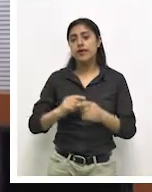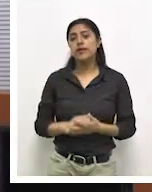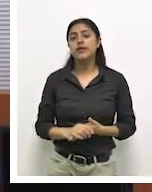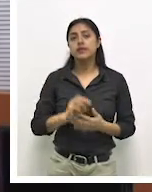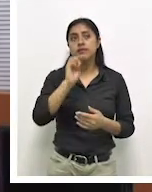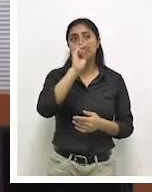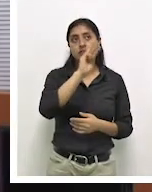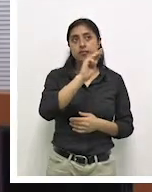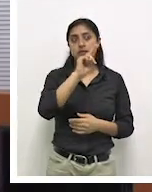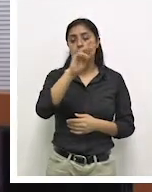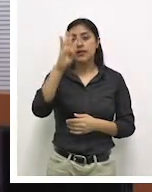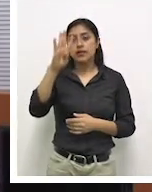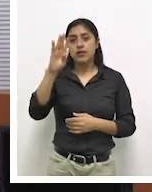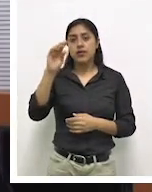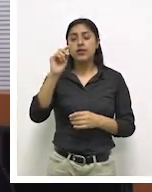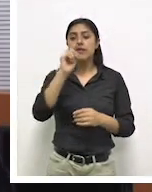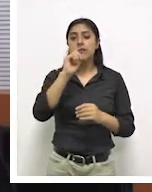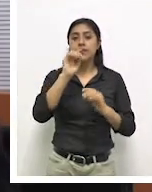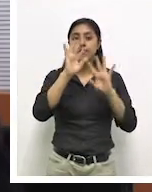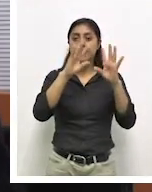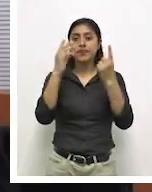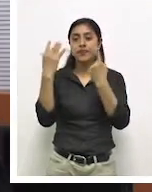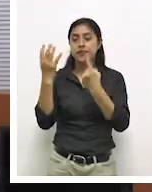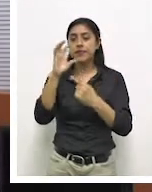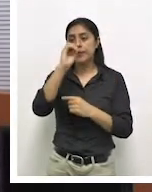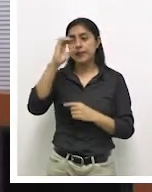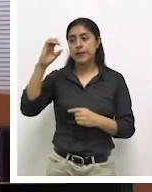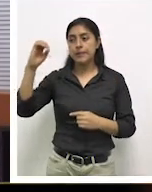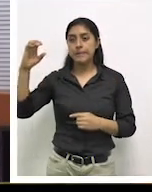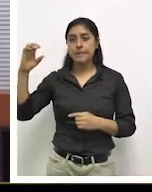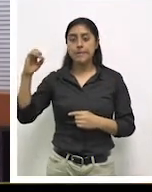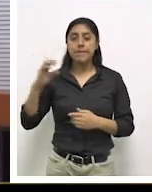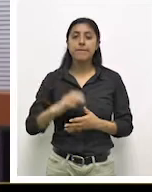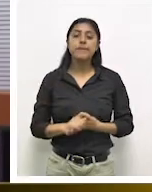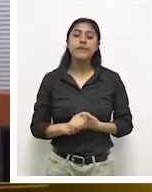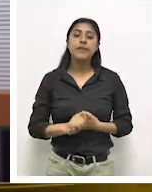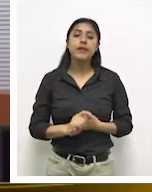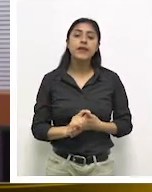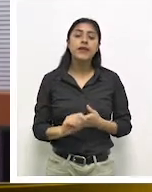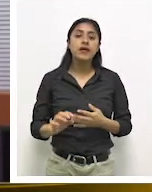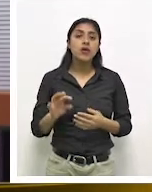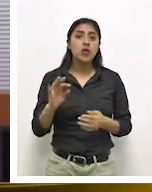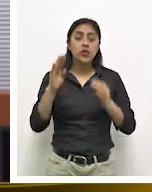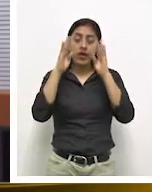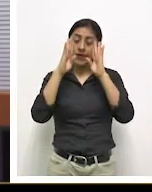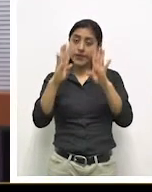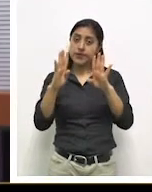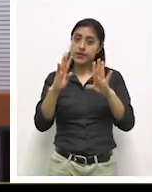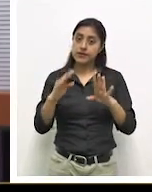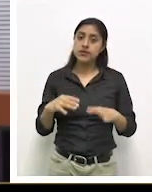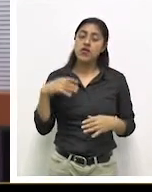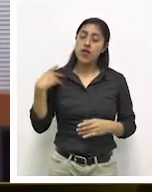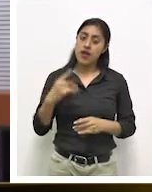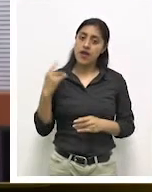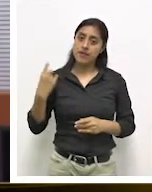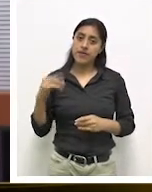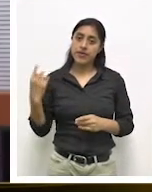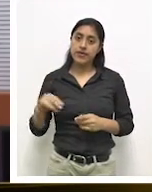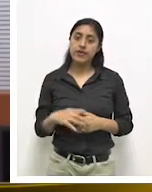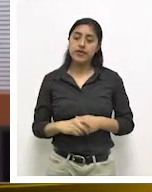el 2416-1900, al call center 1516, y si quieren una atención más especializada y